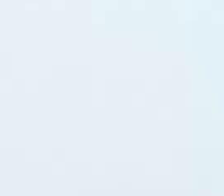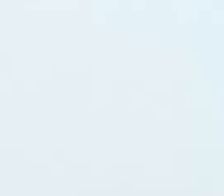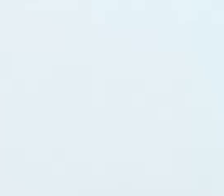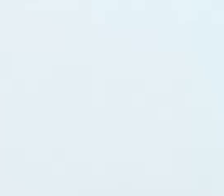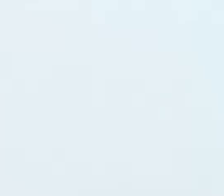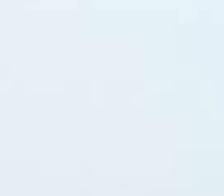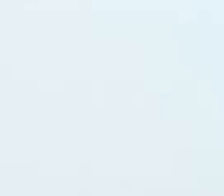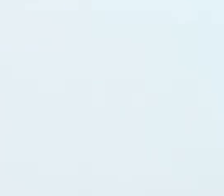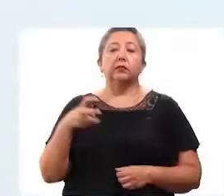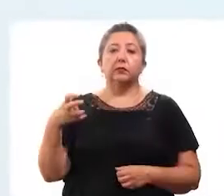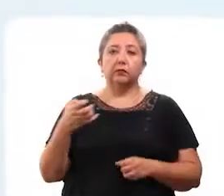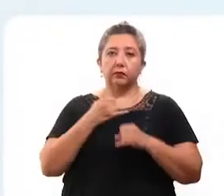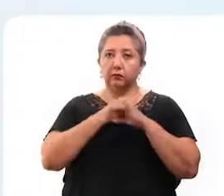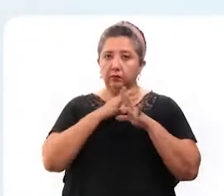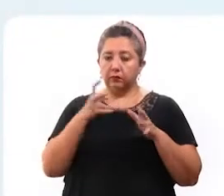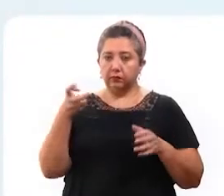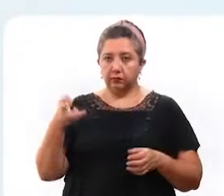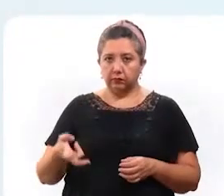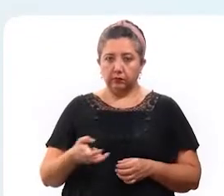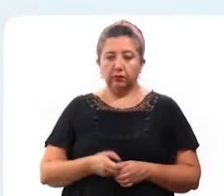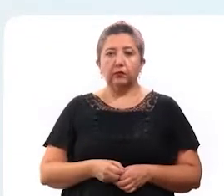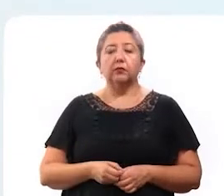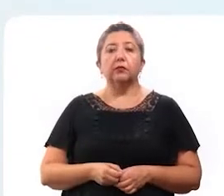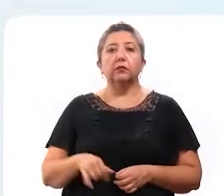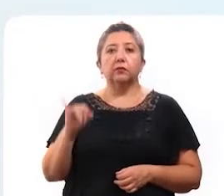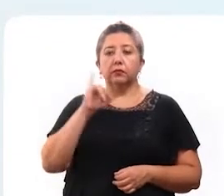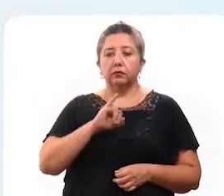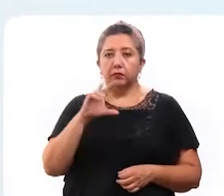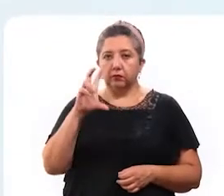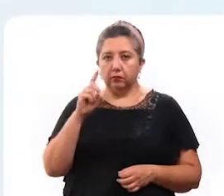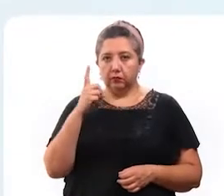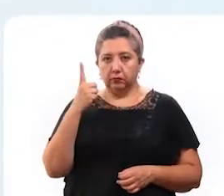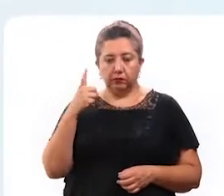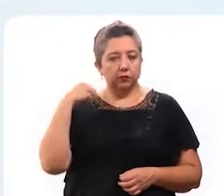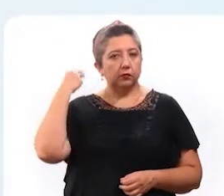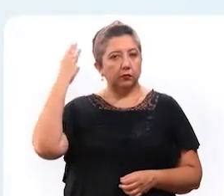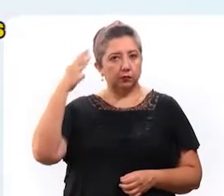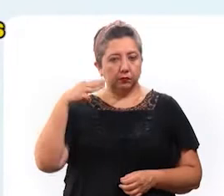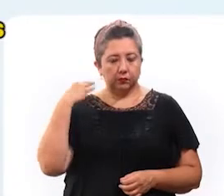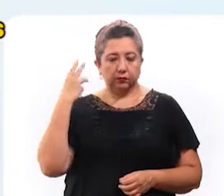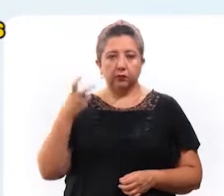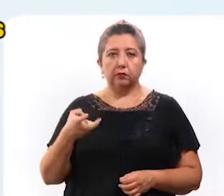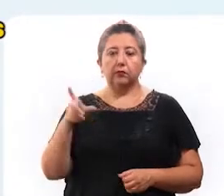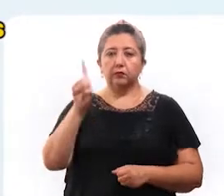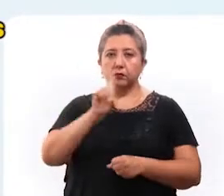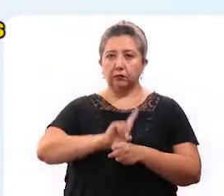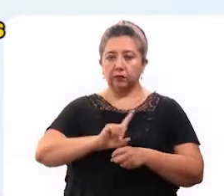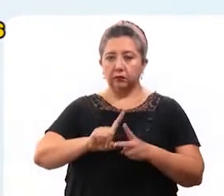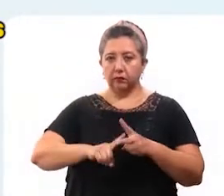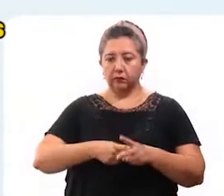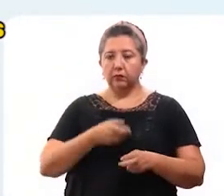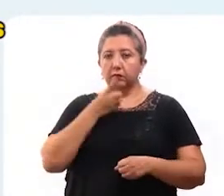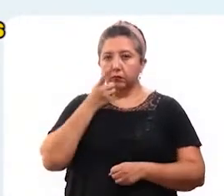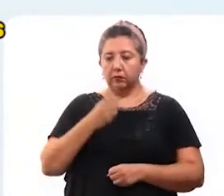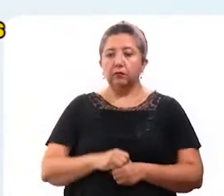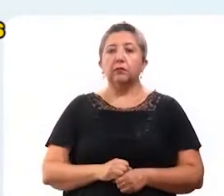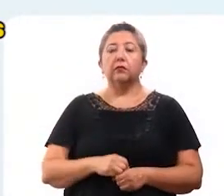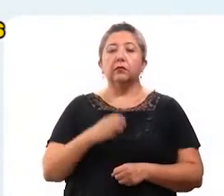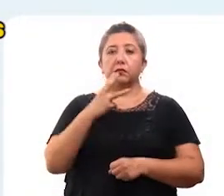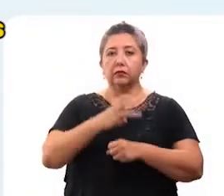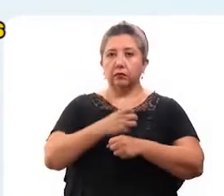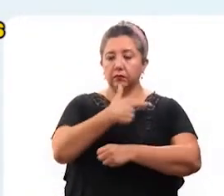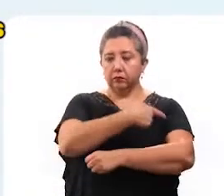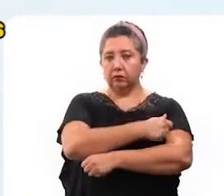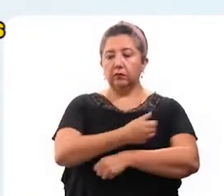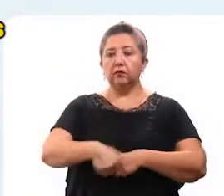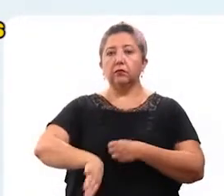Gracias, licenciado. Este es el parte médico de este jueves 31 de marzo. Este día inició la aplicación de la dosis de